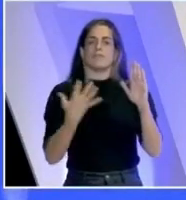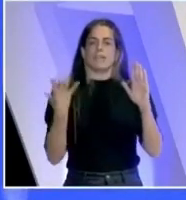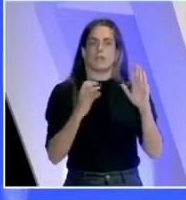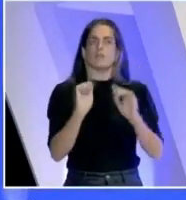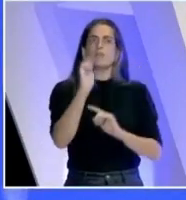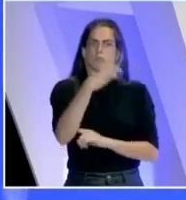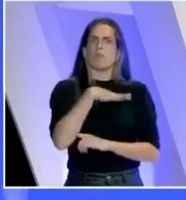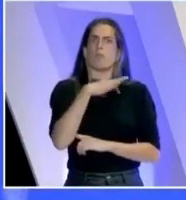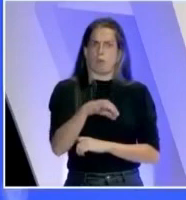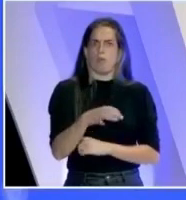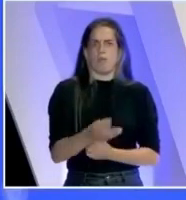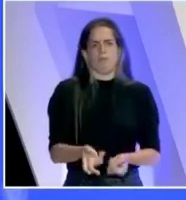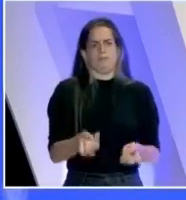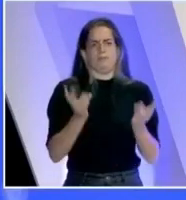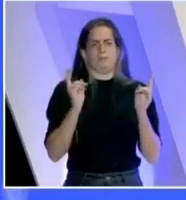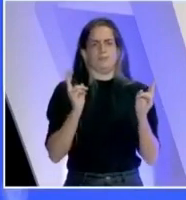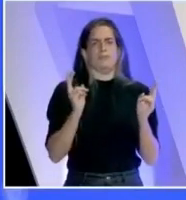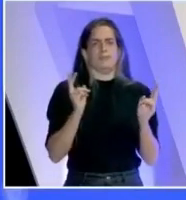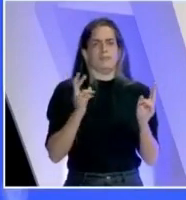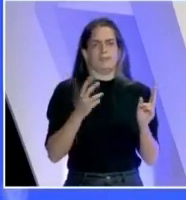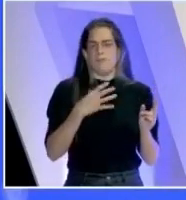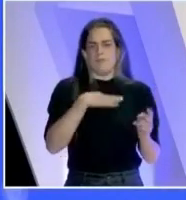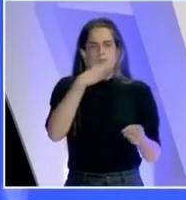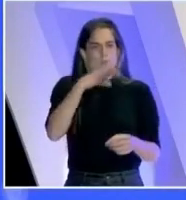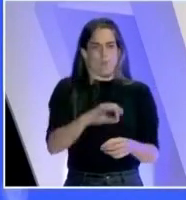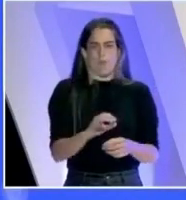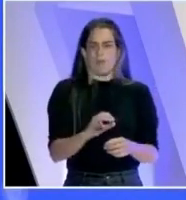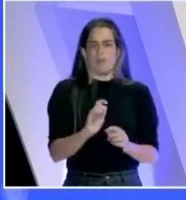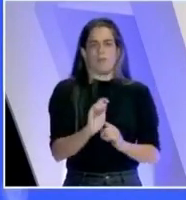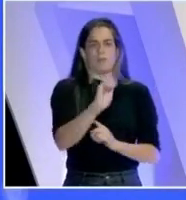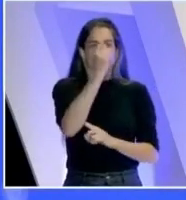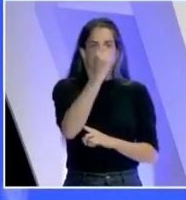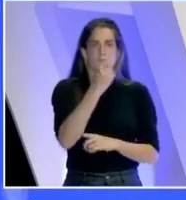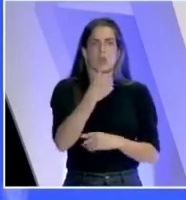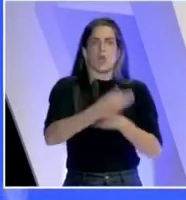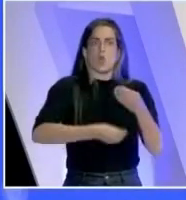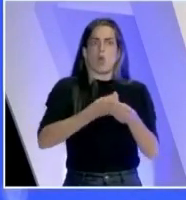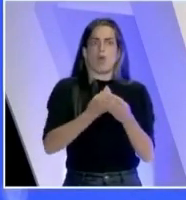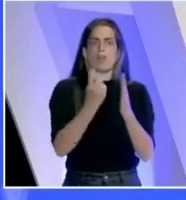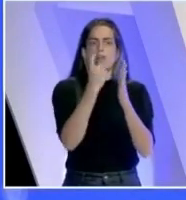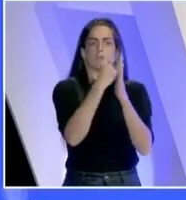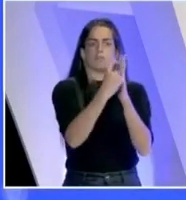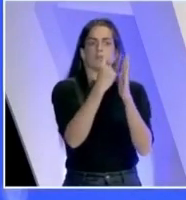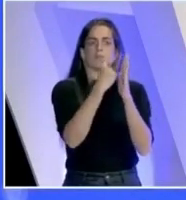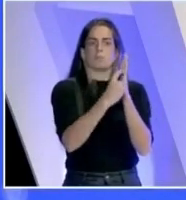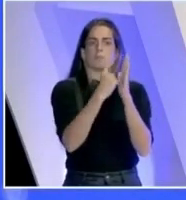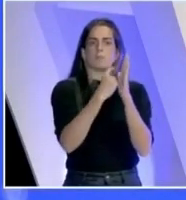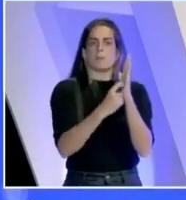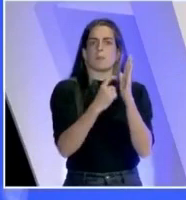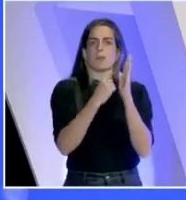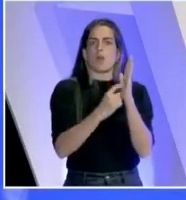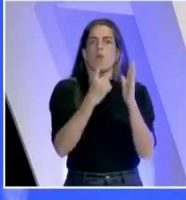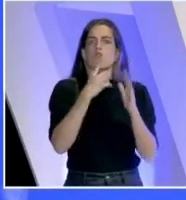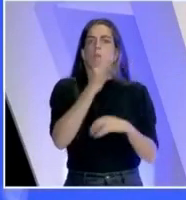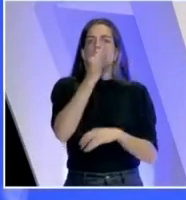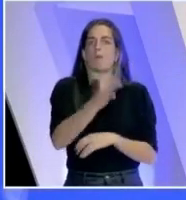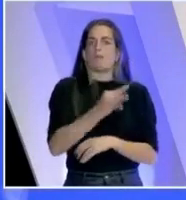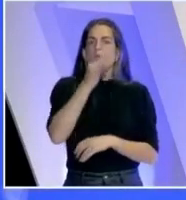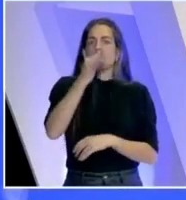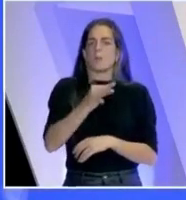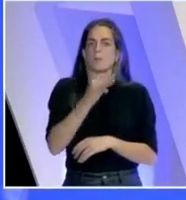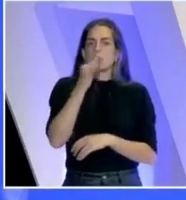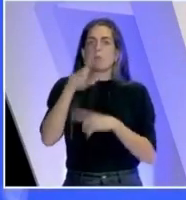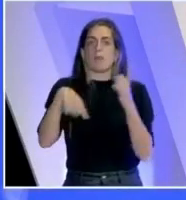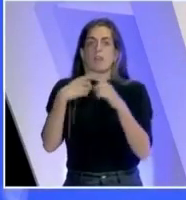lograrlo, que lo hace además con buenas palabras y no con promesas vacías, como aquí se ha dicho por parte de Diego, lo hace